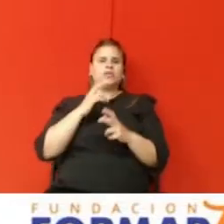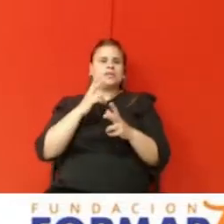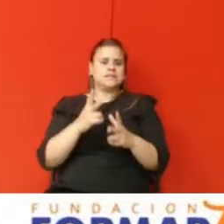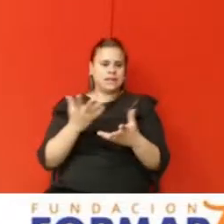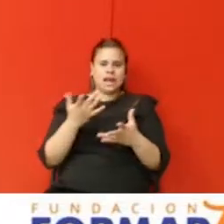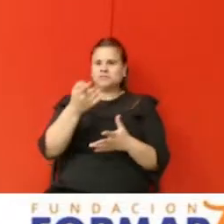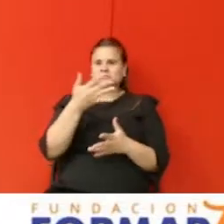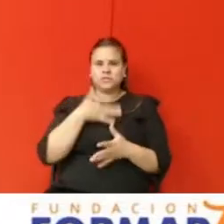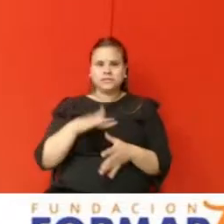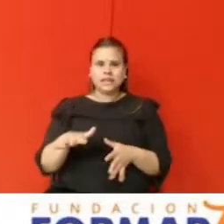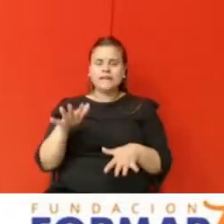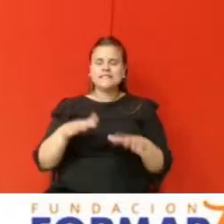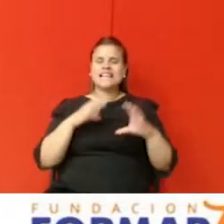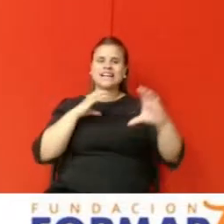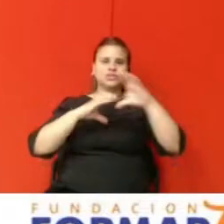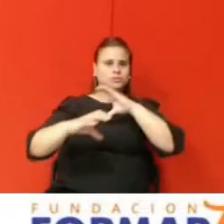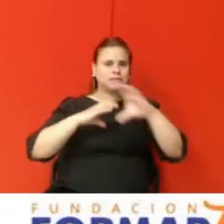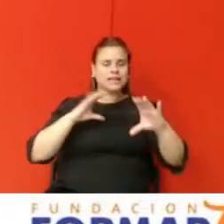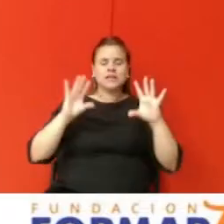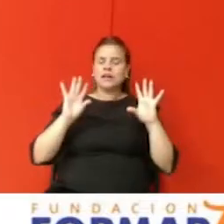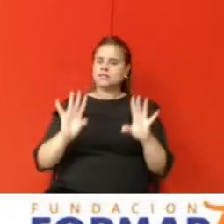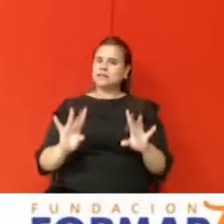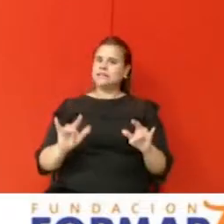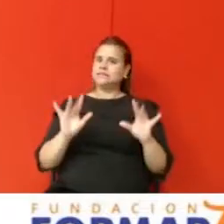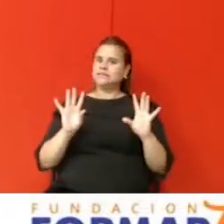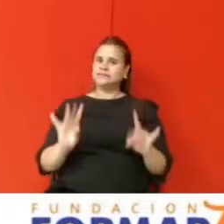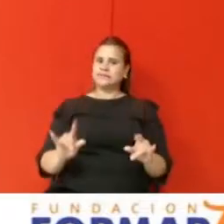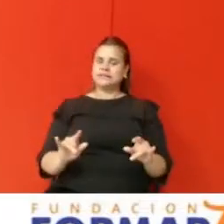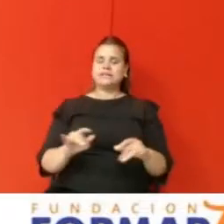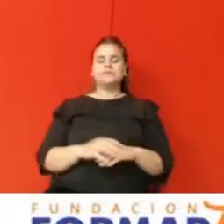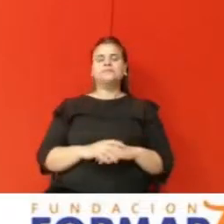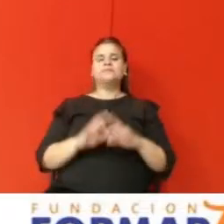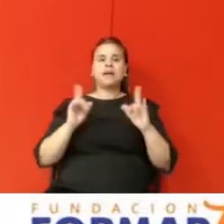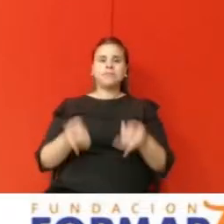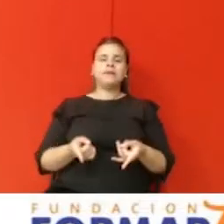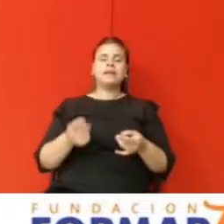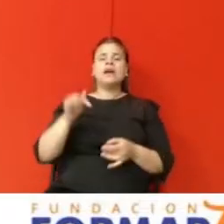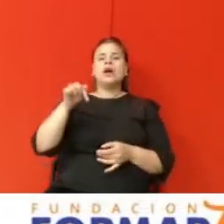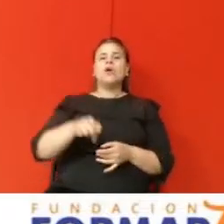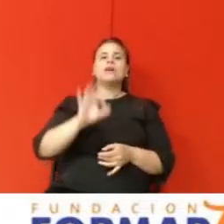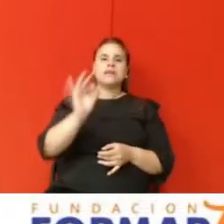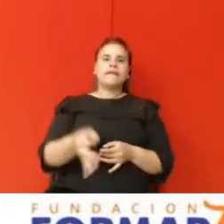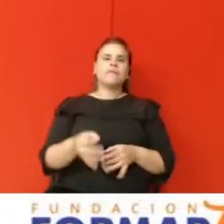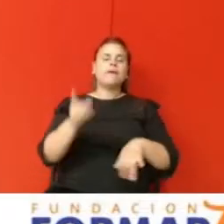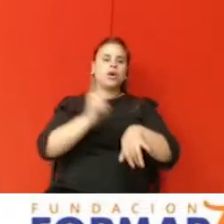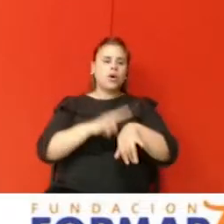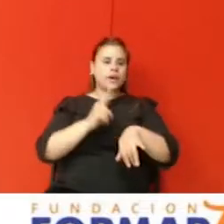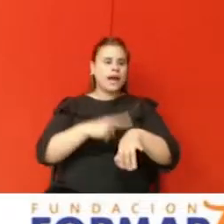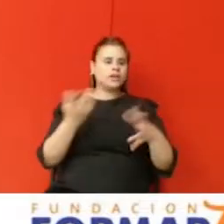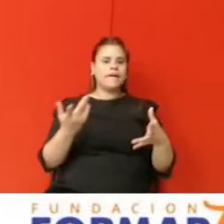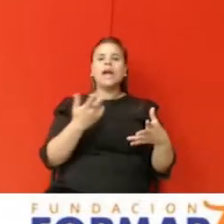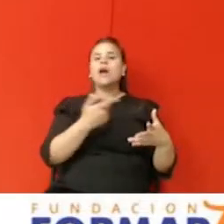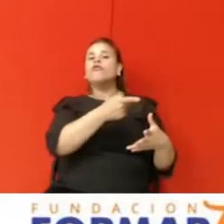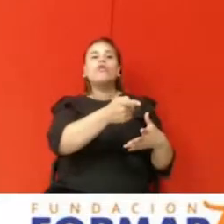es muy compleja, y esto que dije, la dificultad para reunirse y coordinar los horarios,